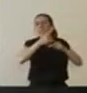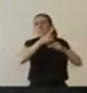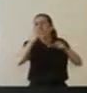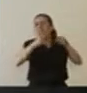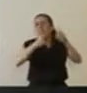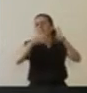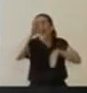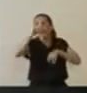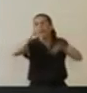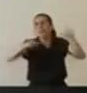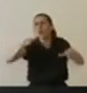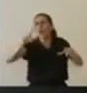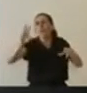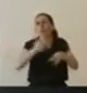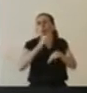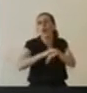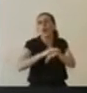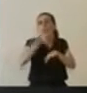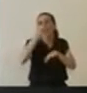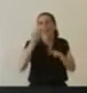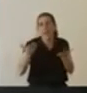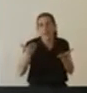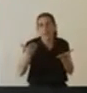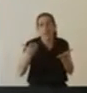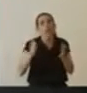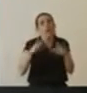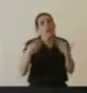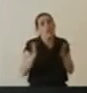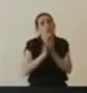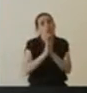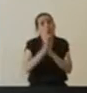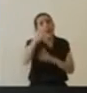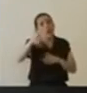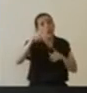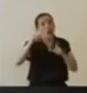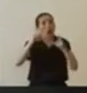personas a causa de la gripe. Así que no corramos toda la atención